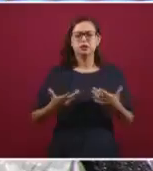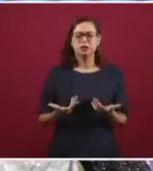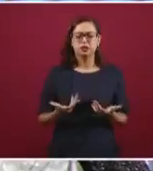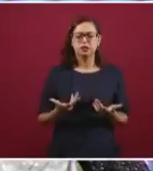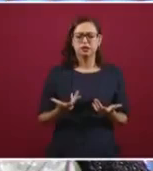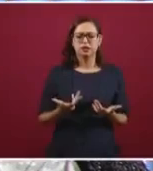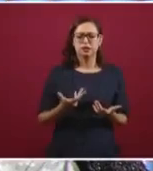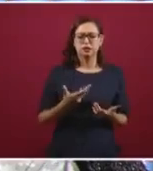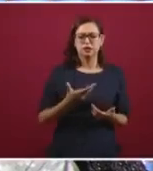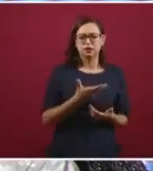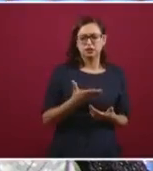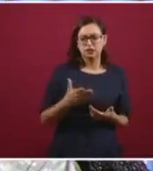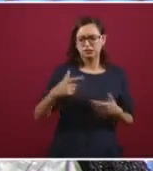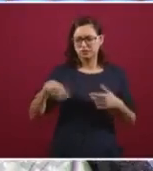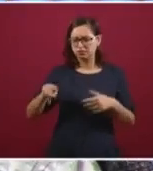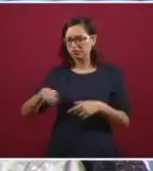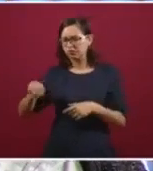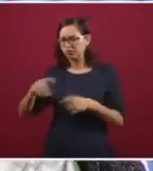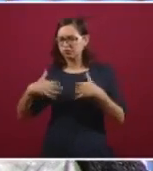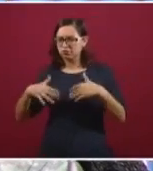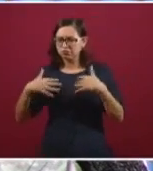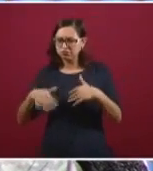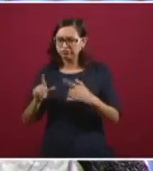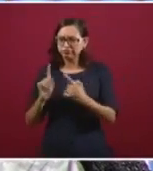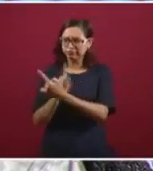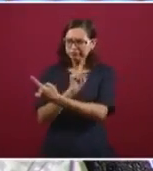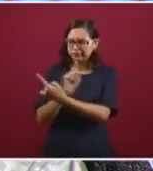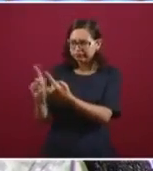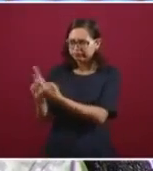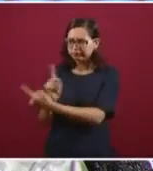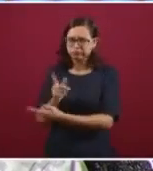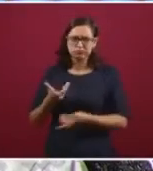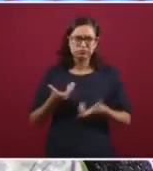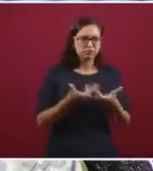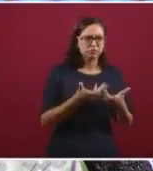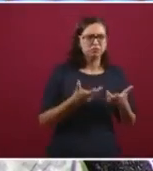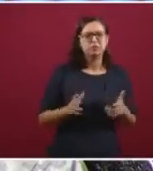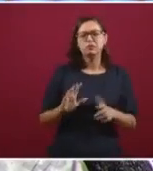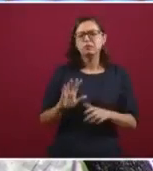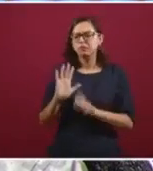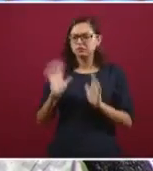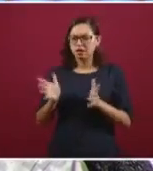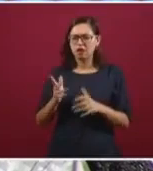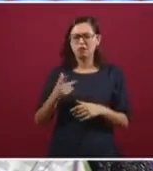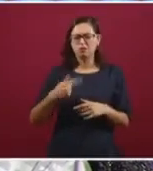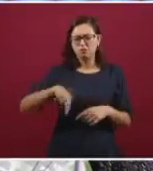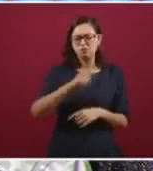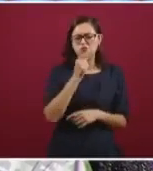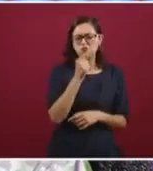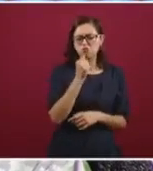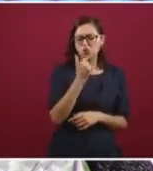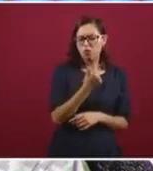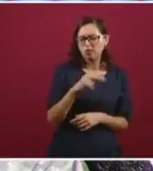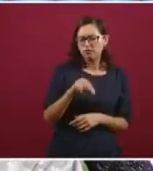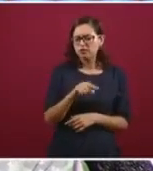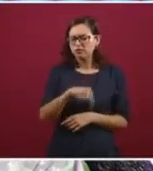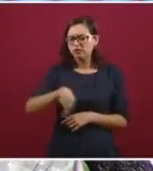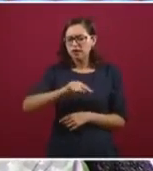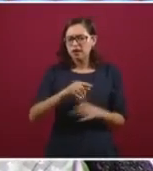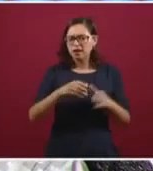como uniforme de proximidad, en actividades de proximidad, y el personal de Guardia Nacional se acerca